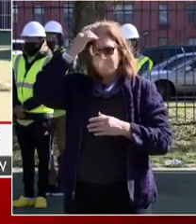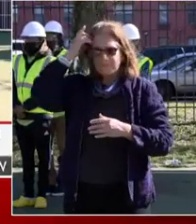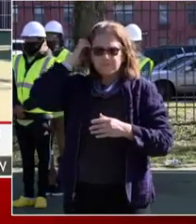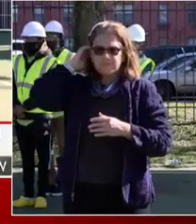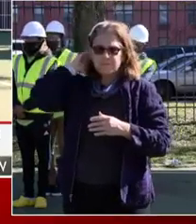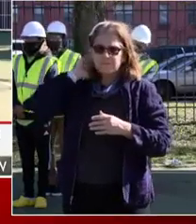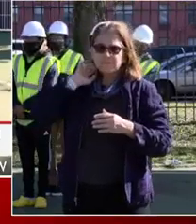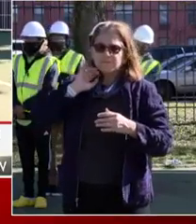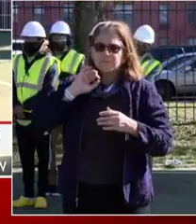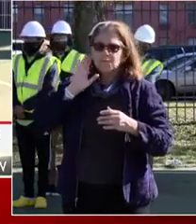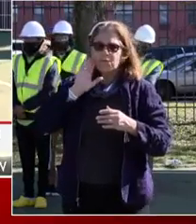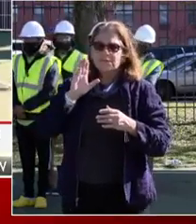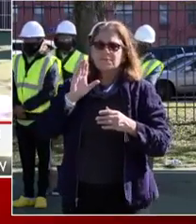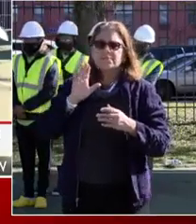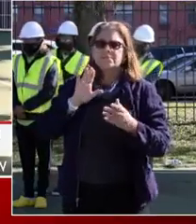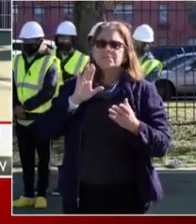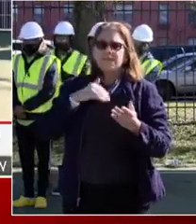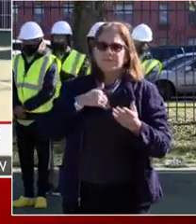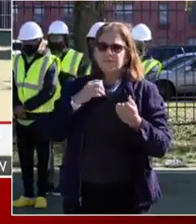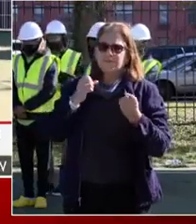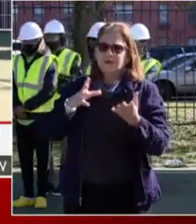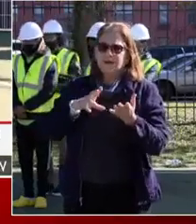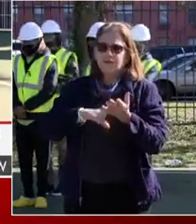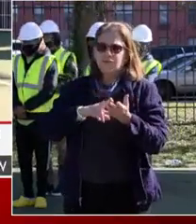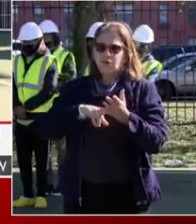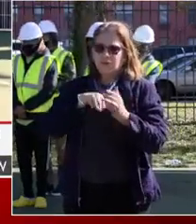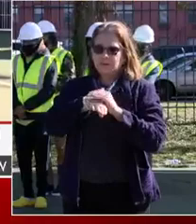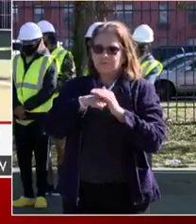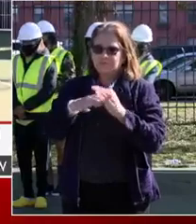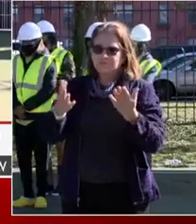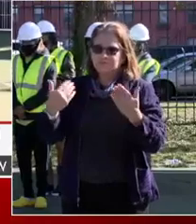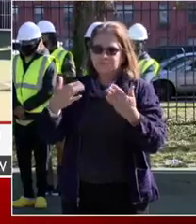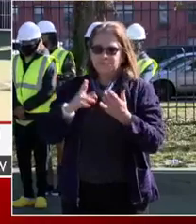enrollments. I appreciate that. Thank you very much.